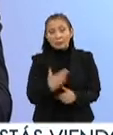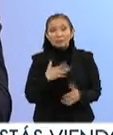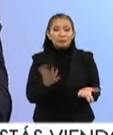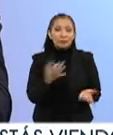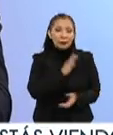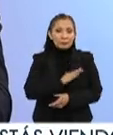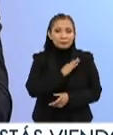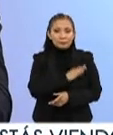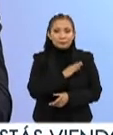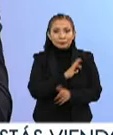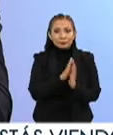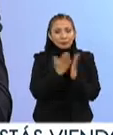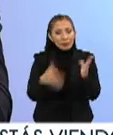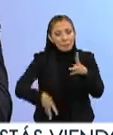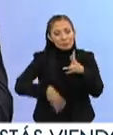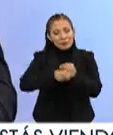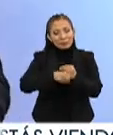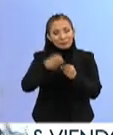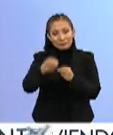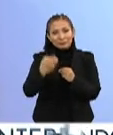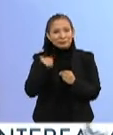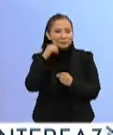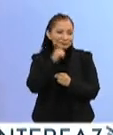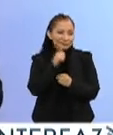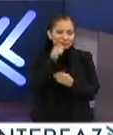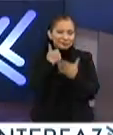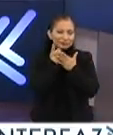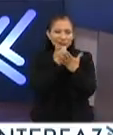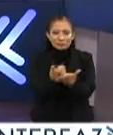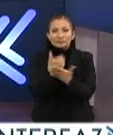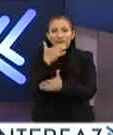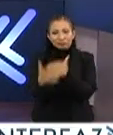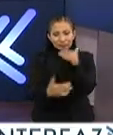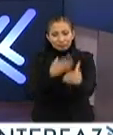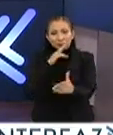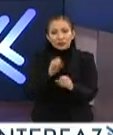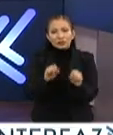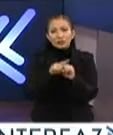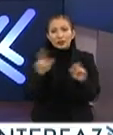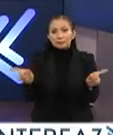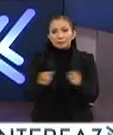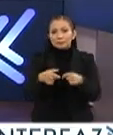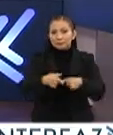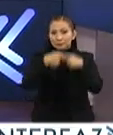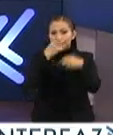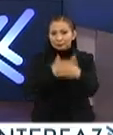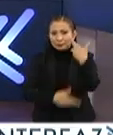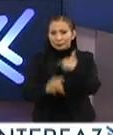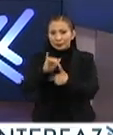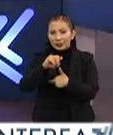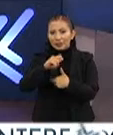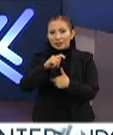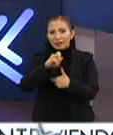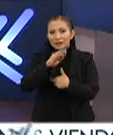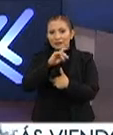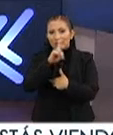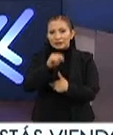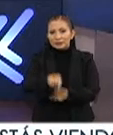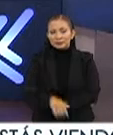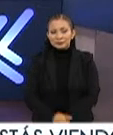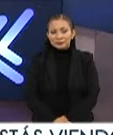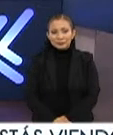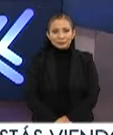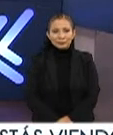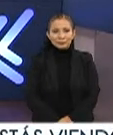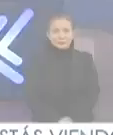pues enhorabuena, una librería más. Esto siempre ayuda a desarrollar una mejor sociedad. Vamos a hacer una breve pausa, regresamos. Esto es Interfaz.